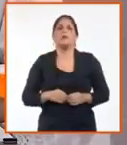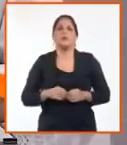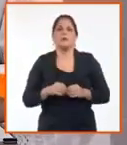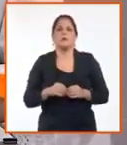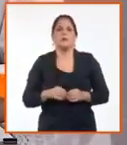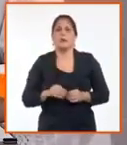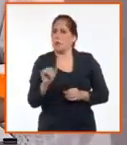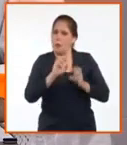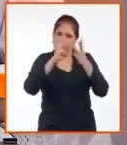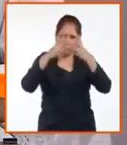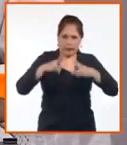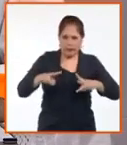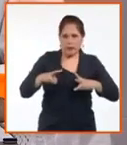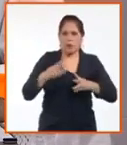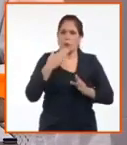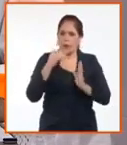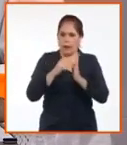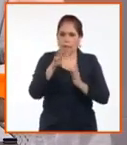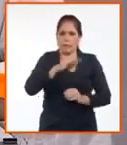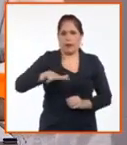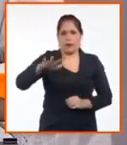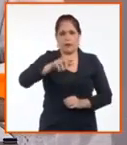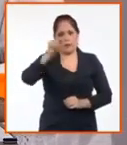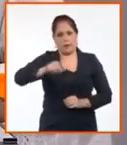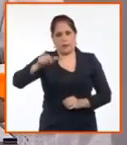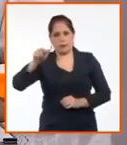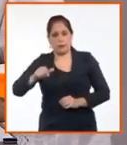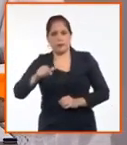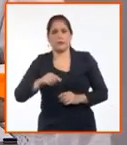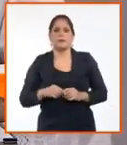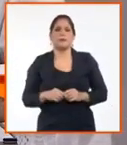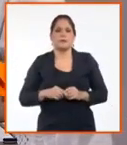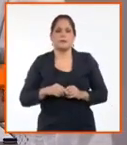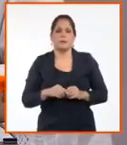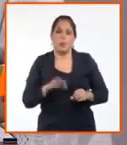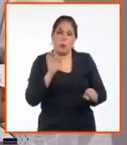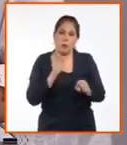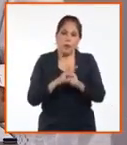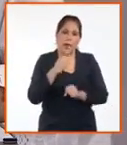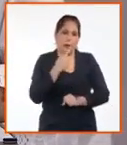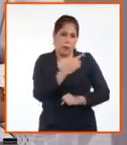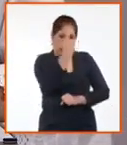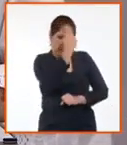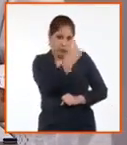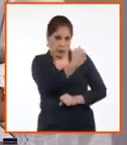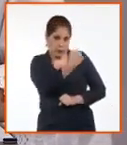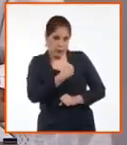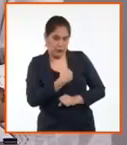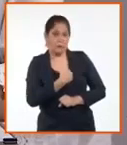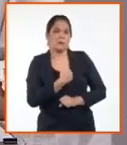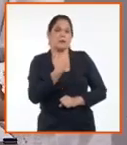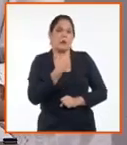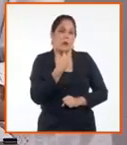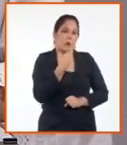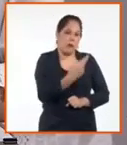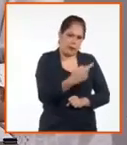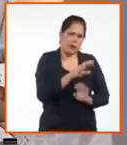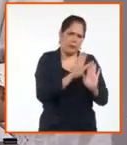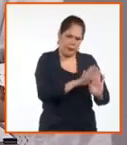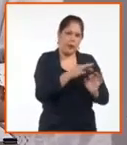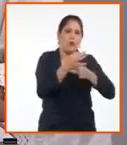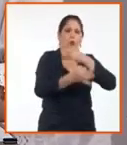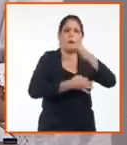el rand y yo antes de comenzar a responder esta pregunta quisiera acotar algunas particularidades